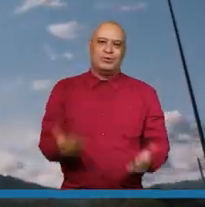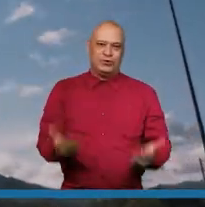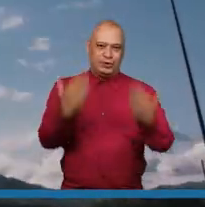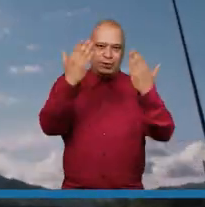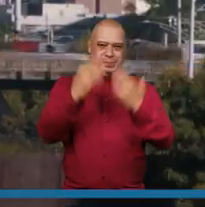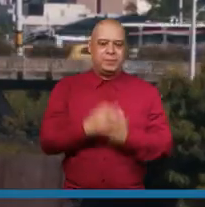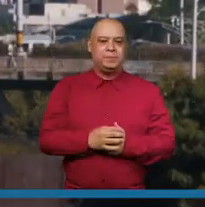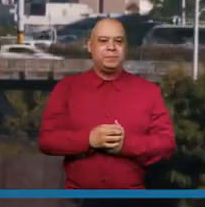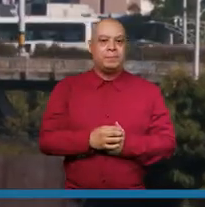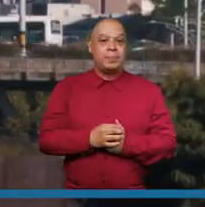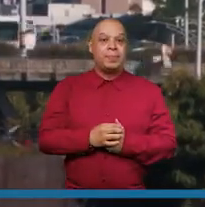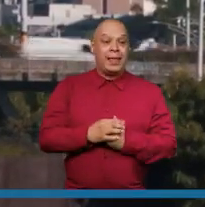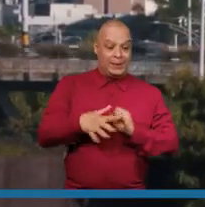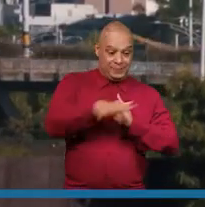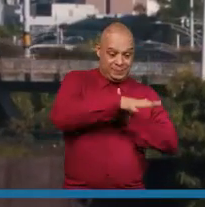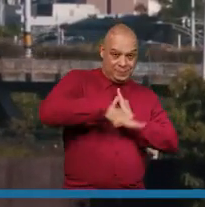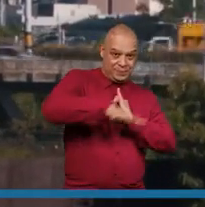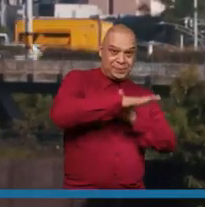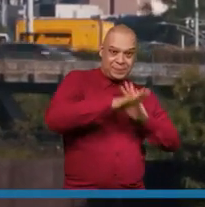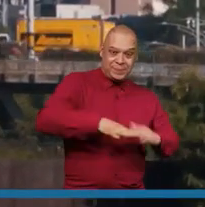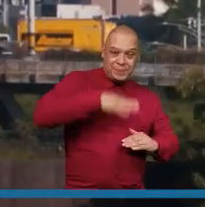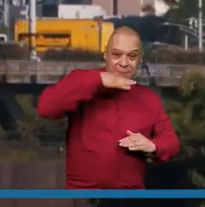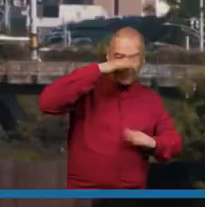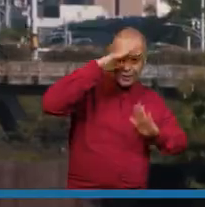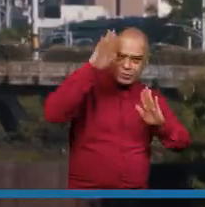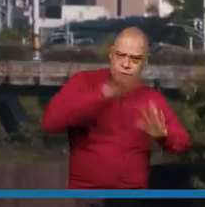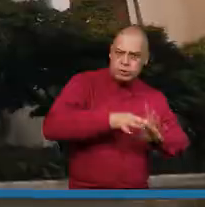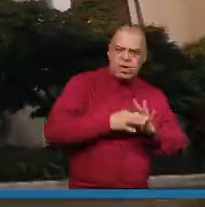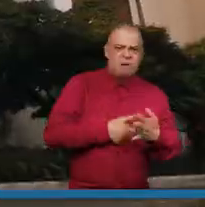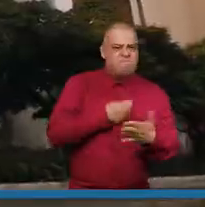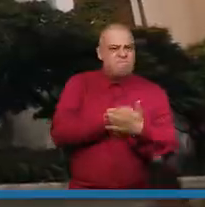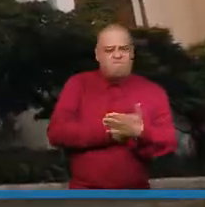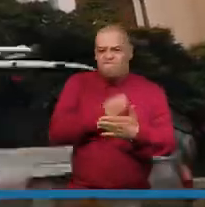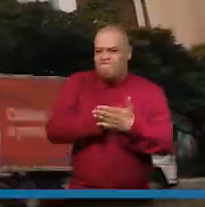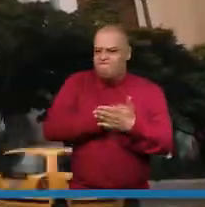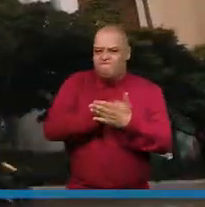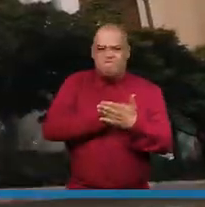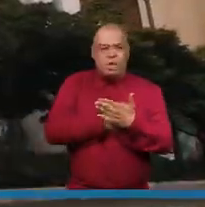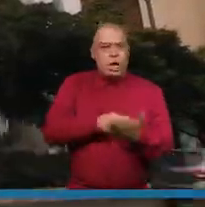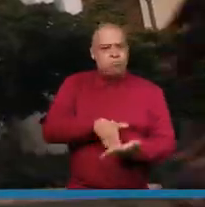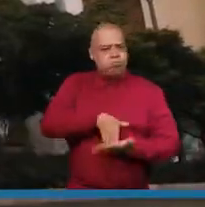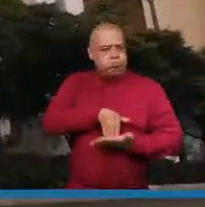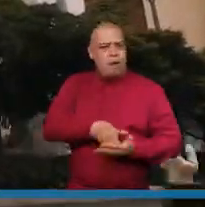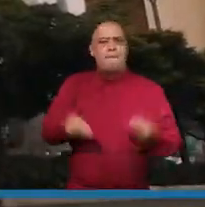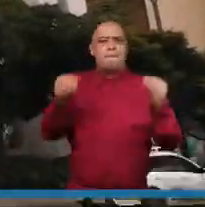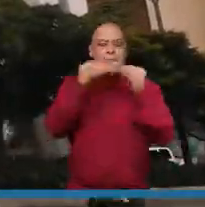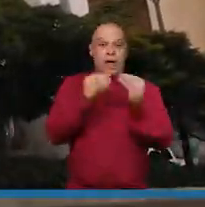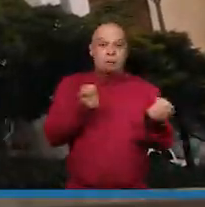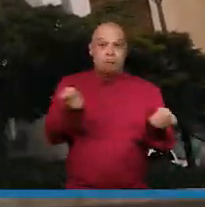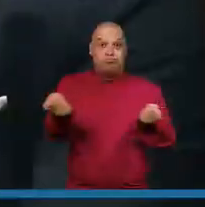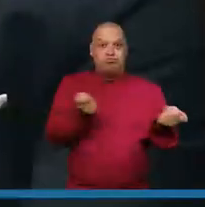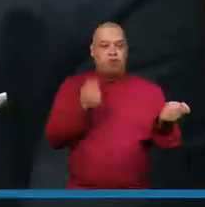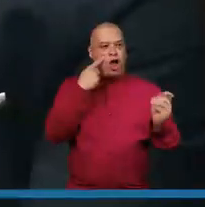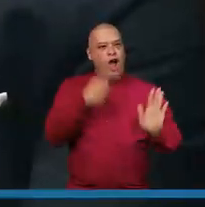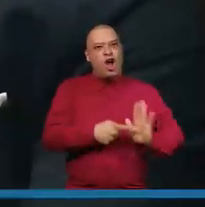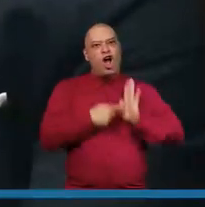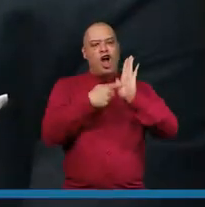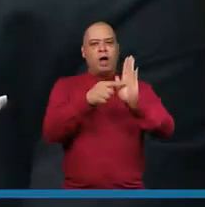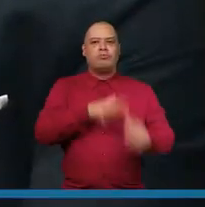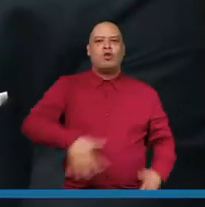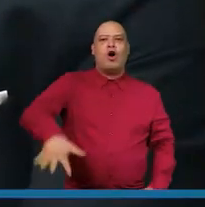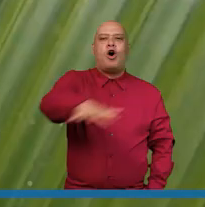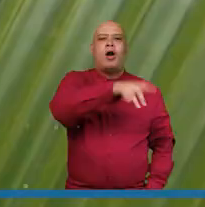El reto desde el área metropolitana del Valle de Aburrá es continuar posicionándose como un actor estratégico en